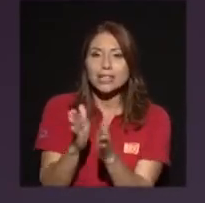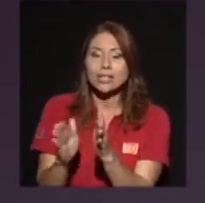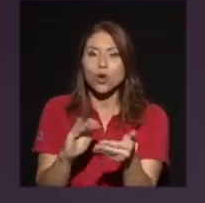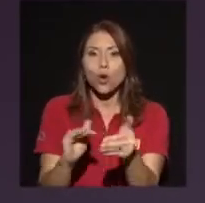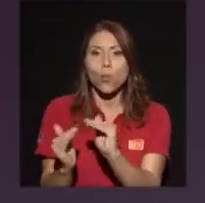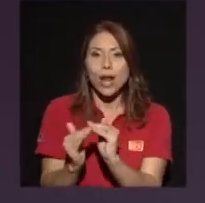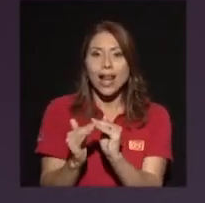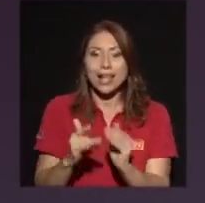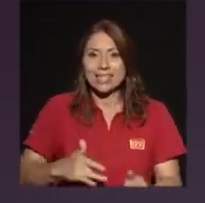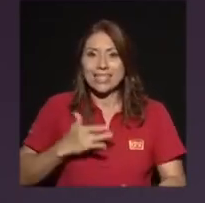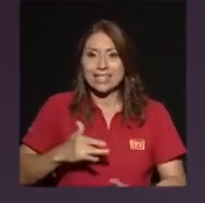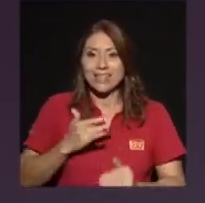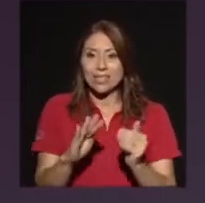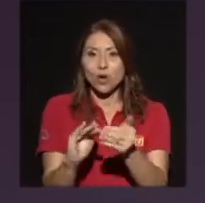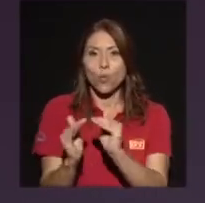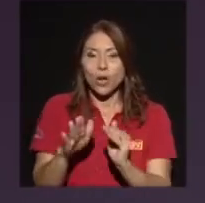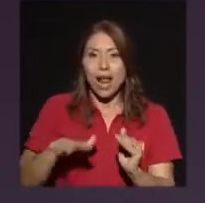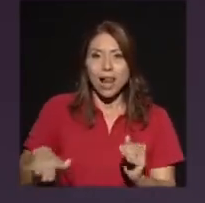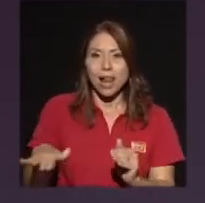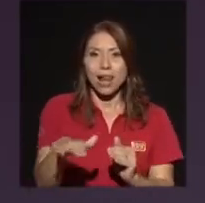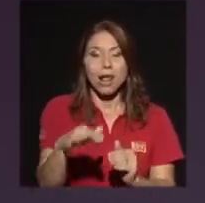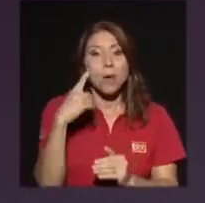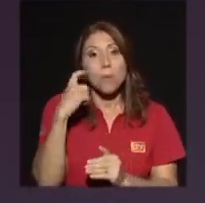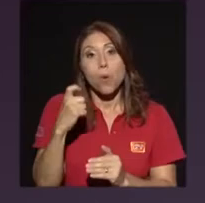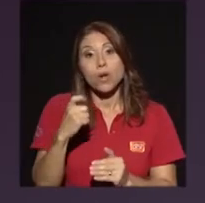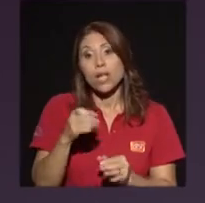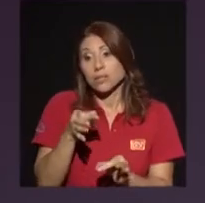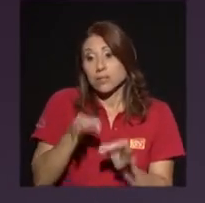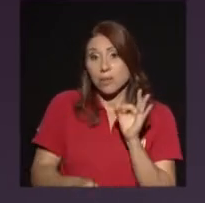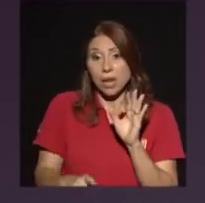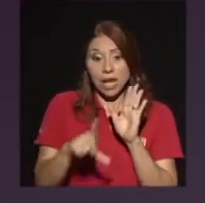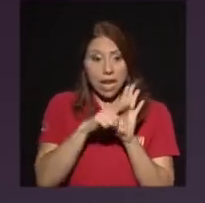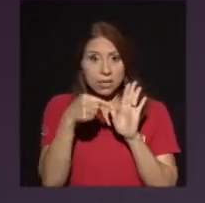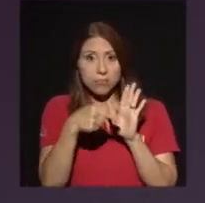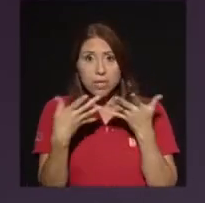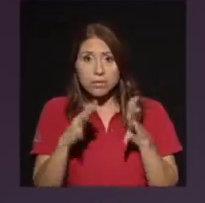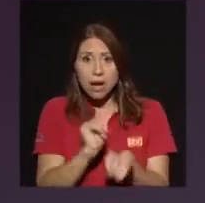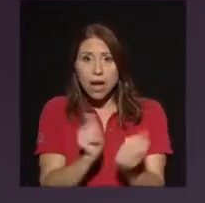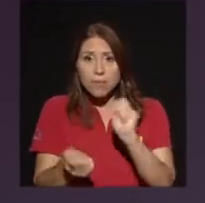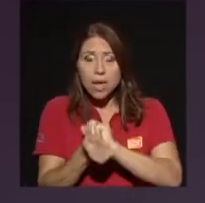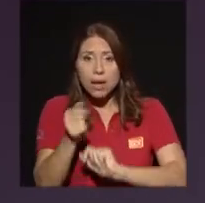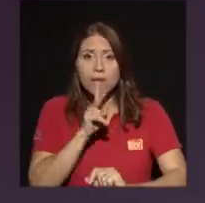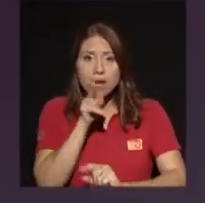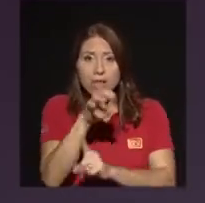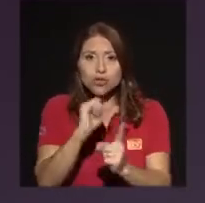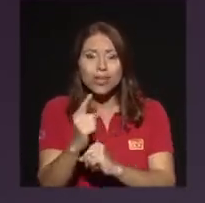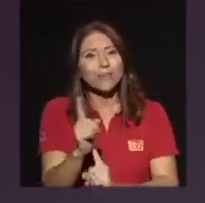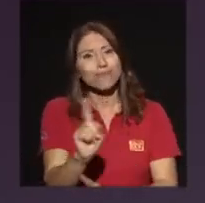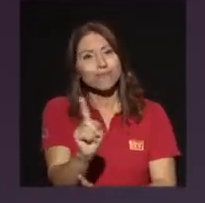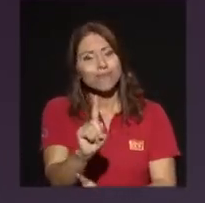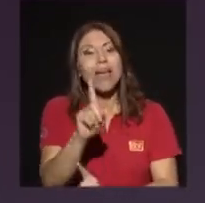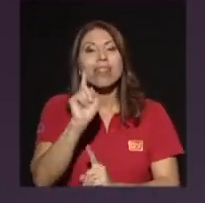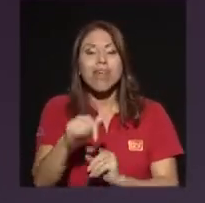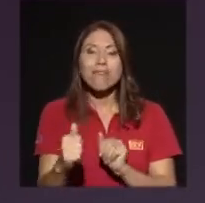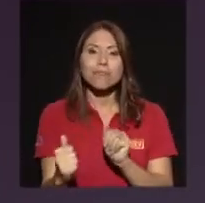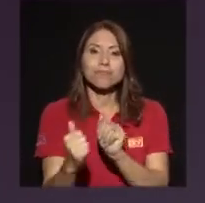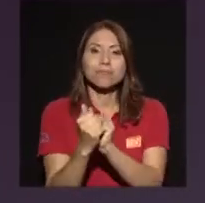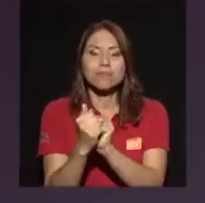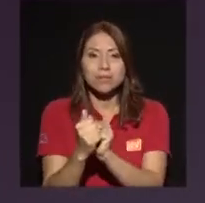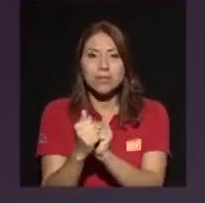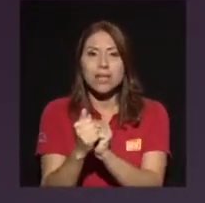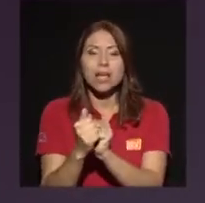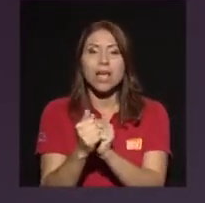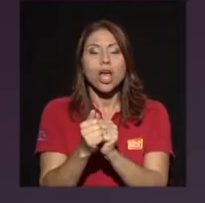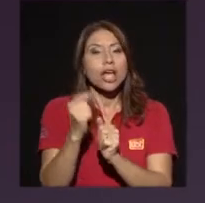comunal, porque las leyes por estar simplemente no van a cambiar la realidad social. Tiene que ir de la mano, digamos,